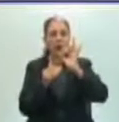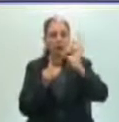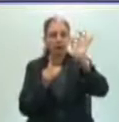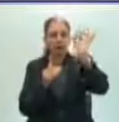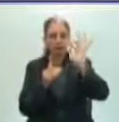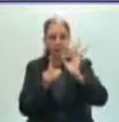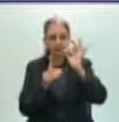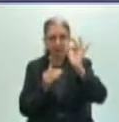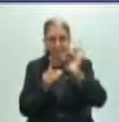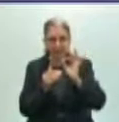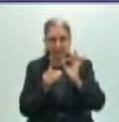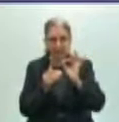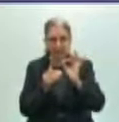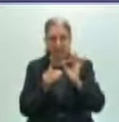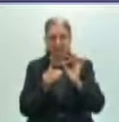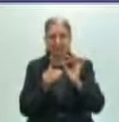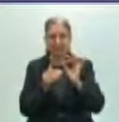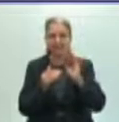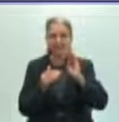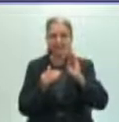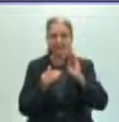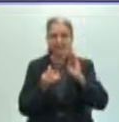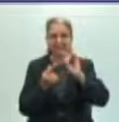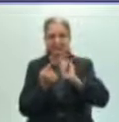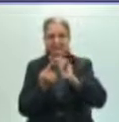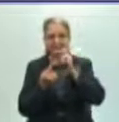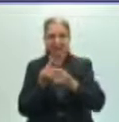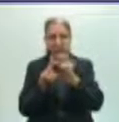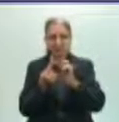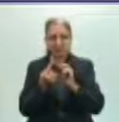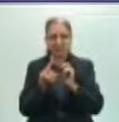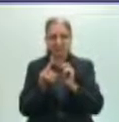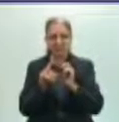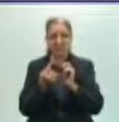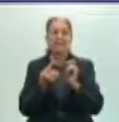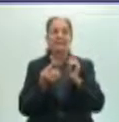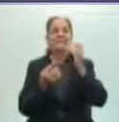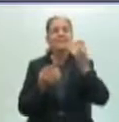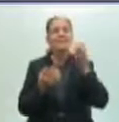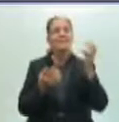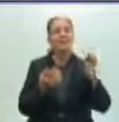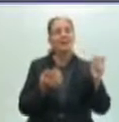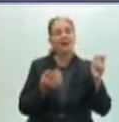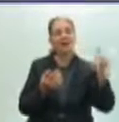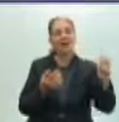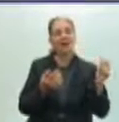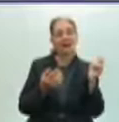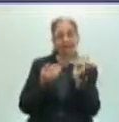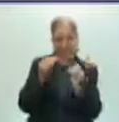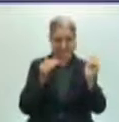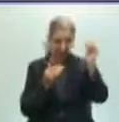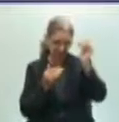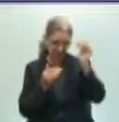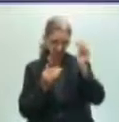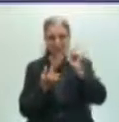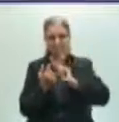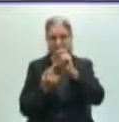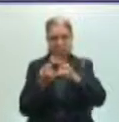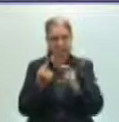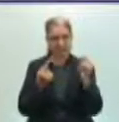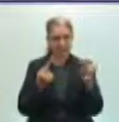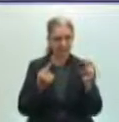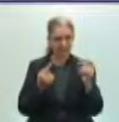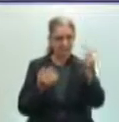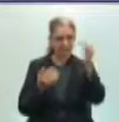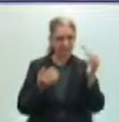plátano, entonces la de malanga es mayor que la de plátano. Pueden entonces establecer una relación